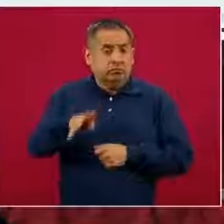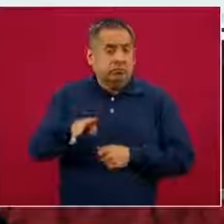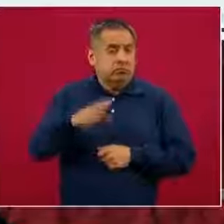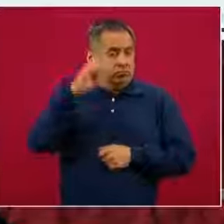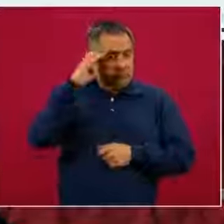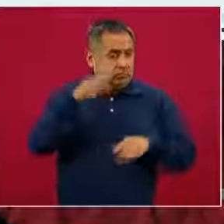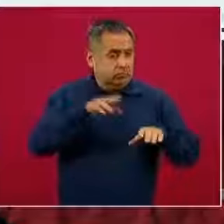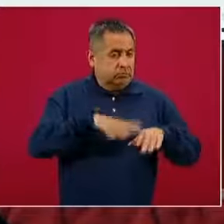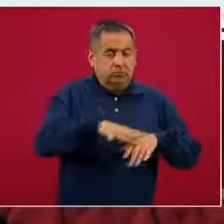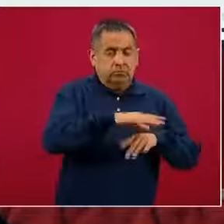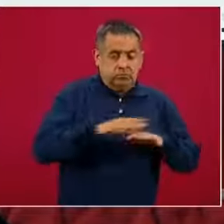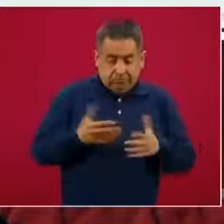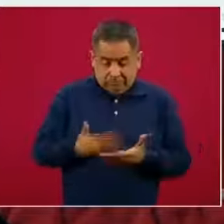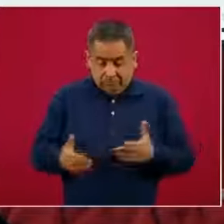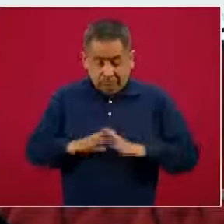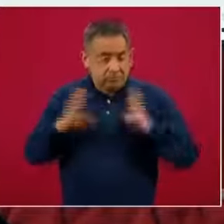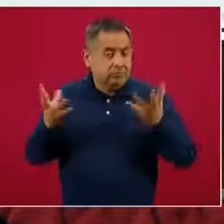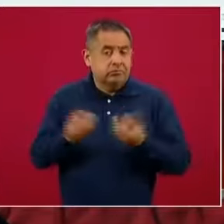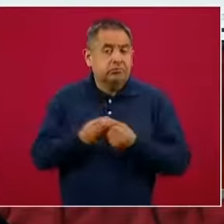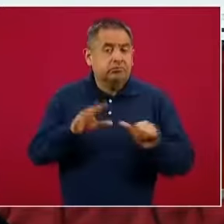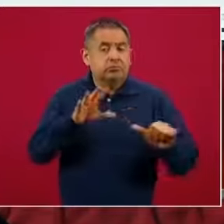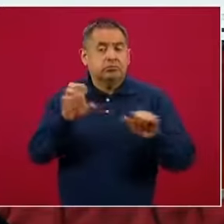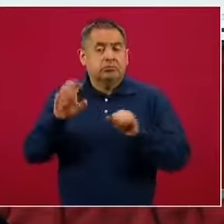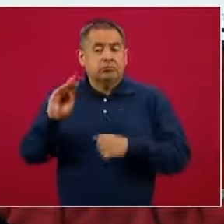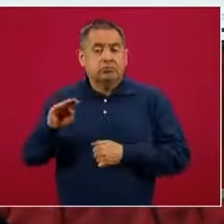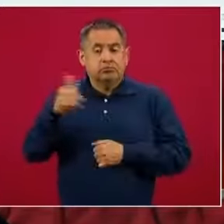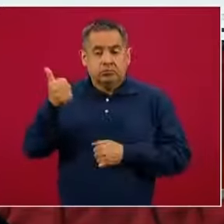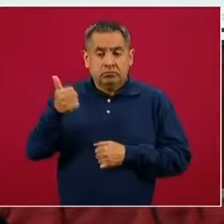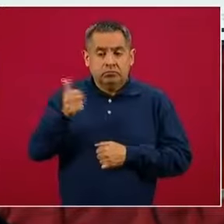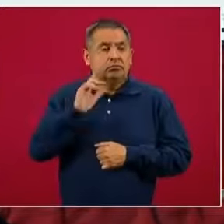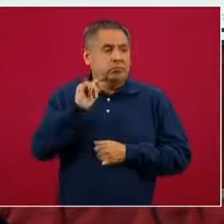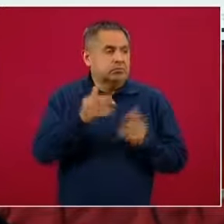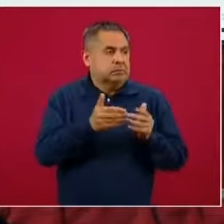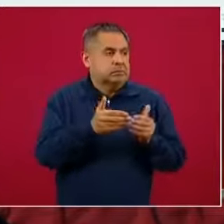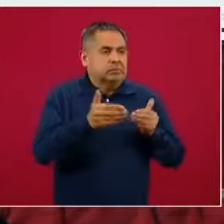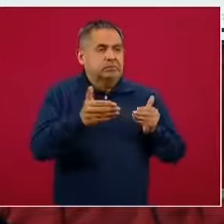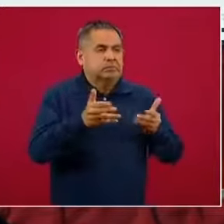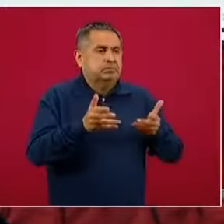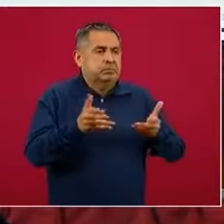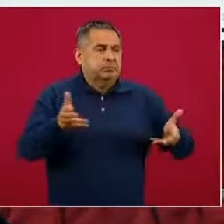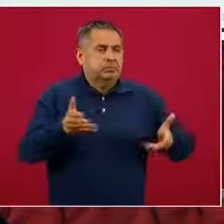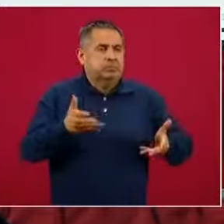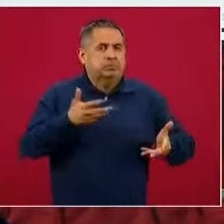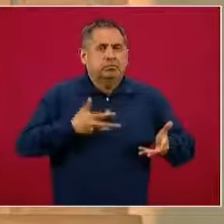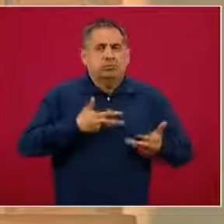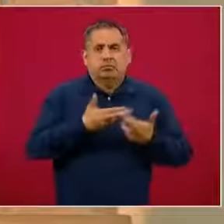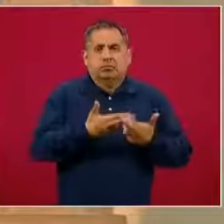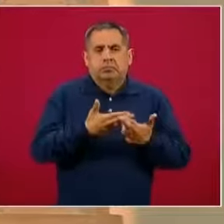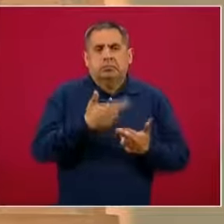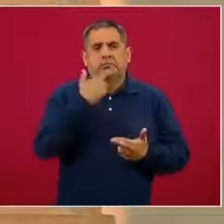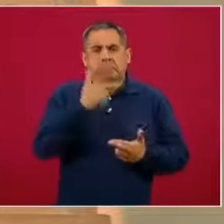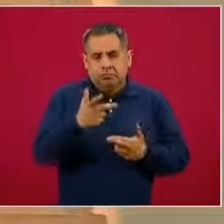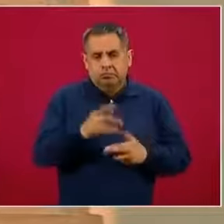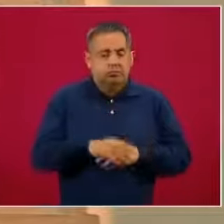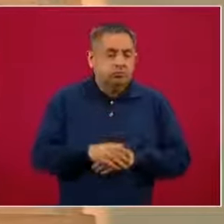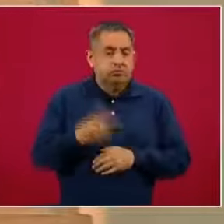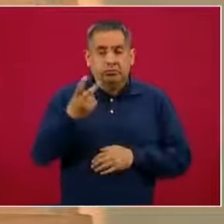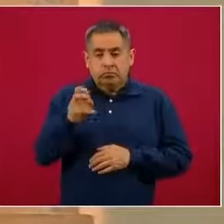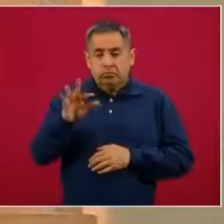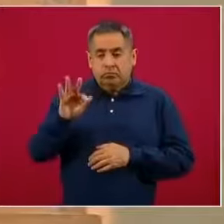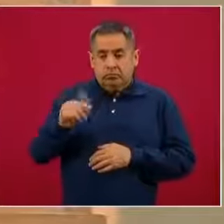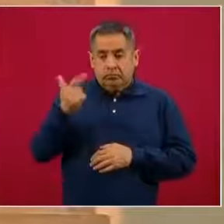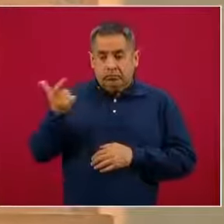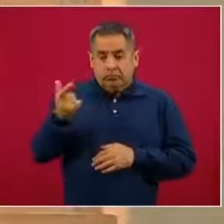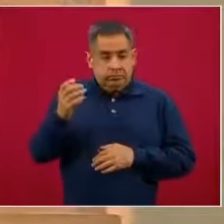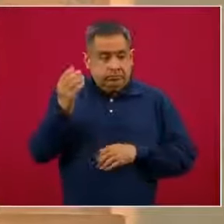llevamos 696, es decir, ya crecimos 247 camas más. Esas